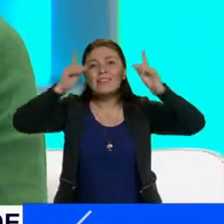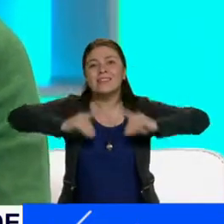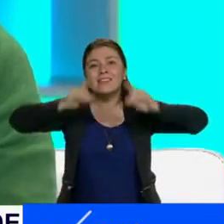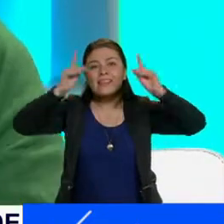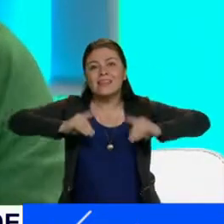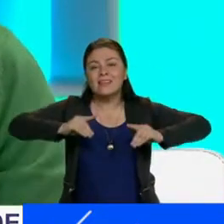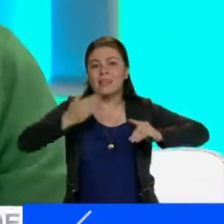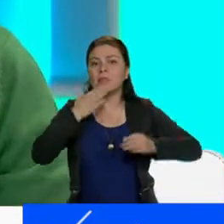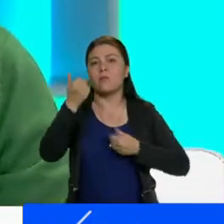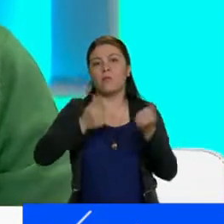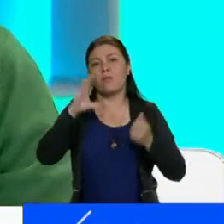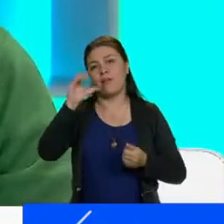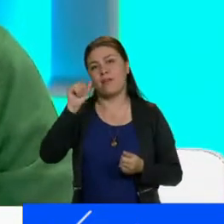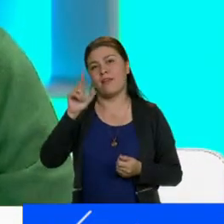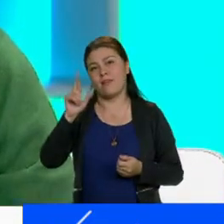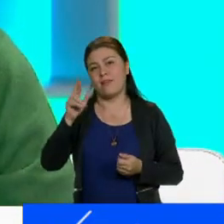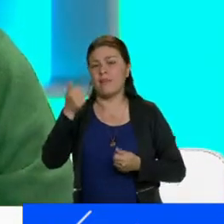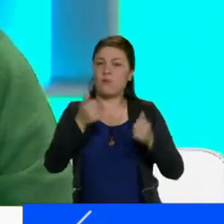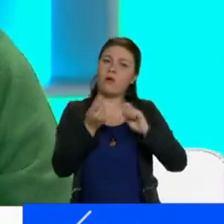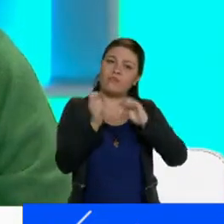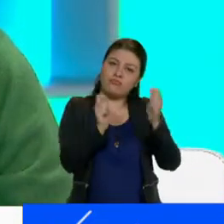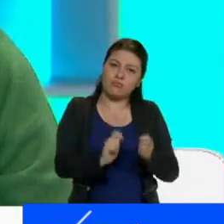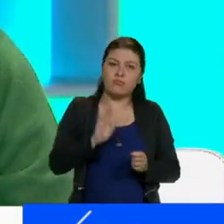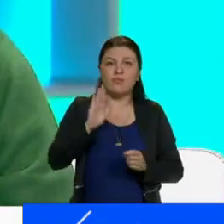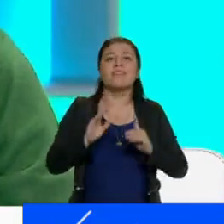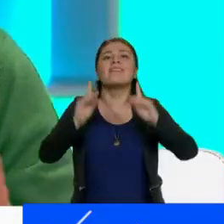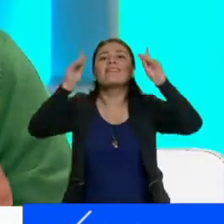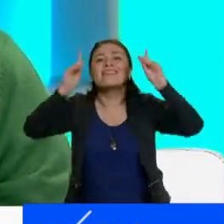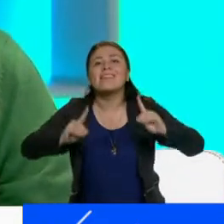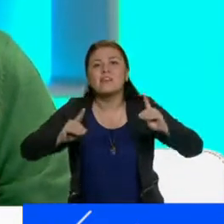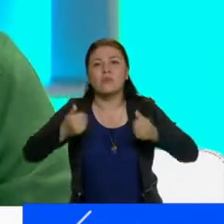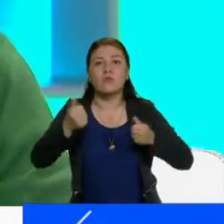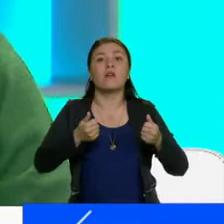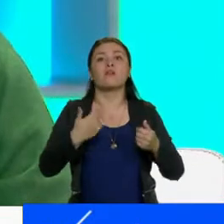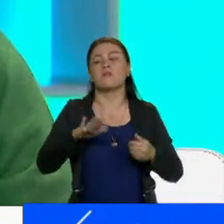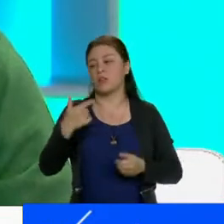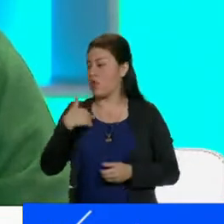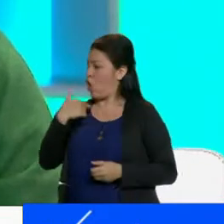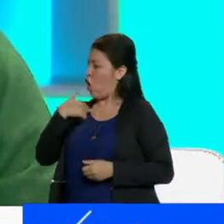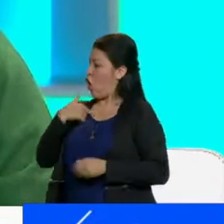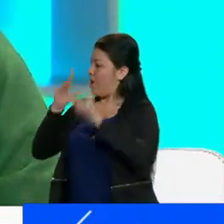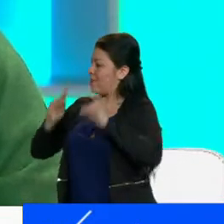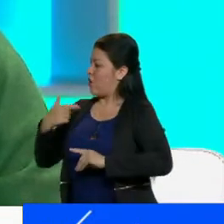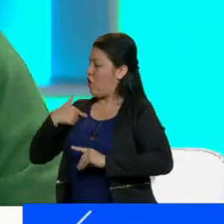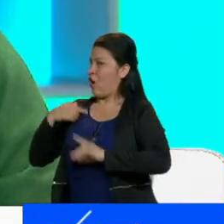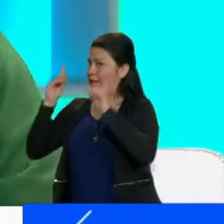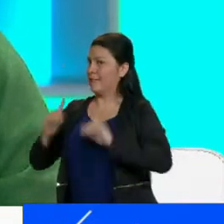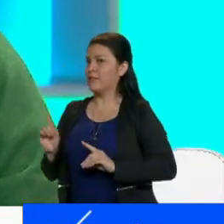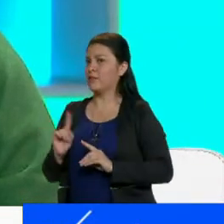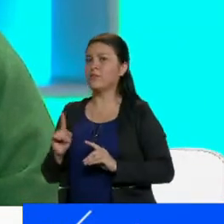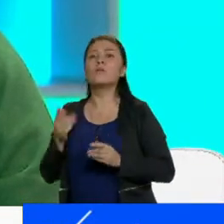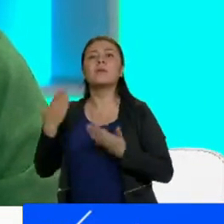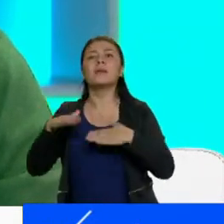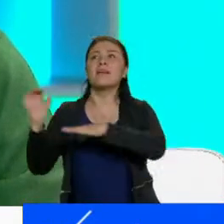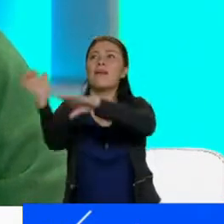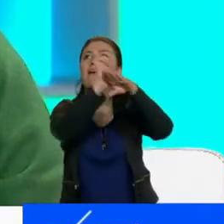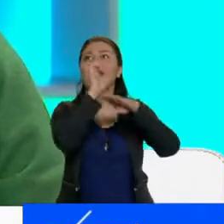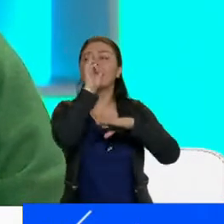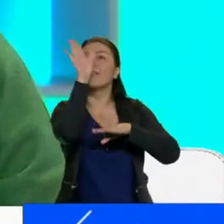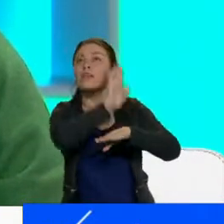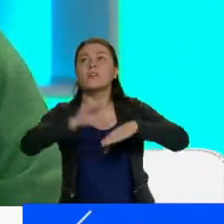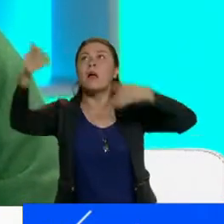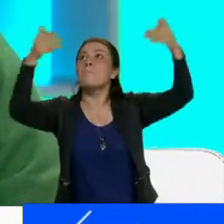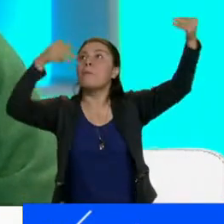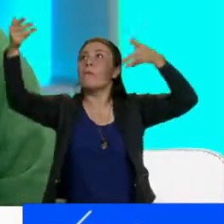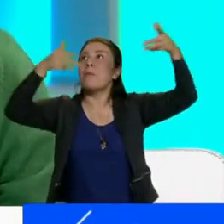ejemplo, puede llegar a variar y darle un poco más de participación a las entidades nacionales, pero seguirán